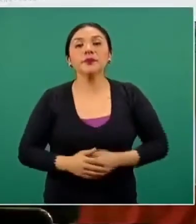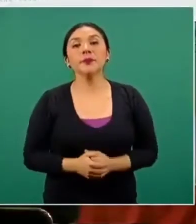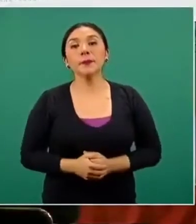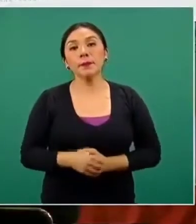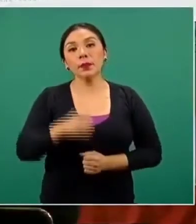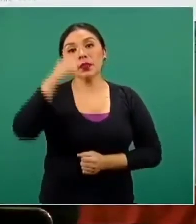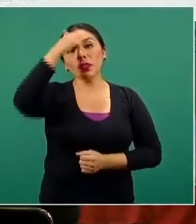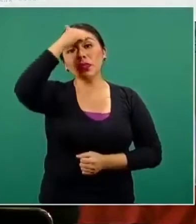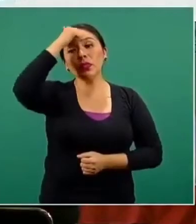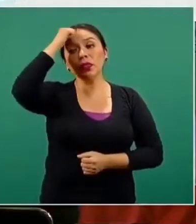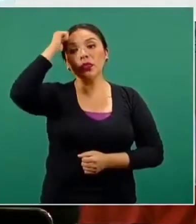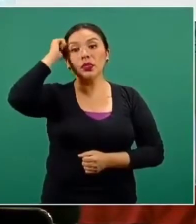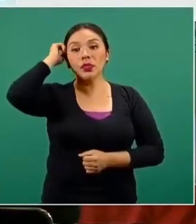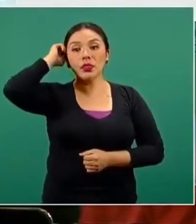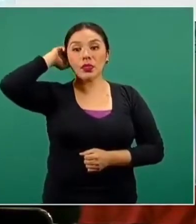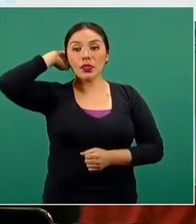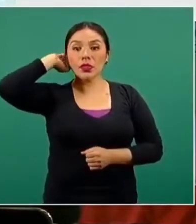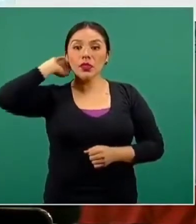favor.